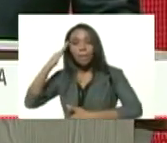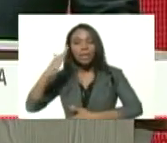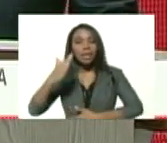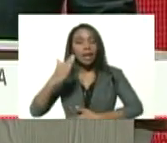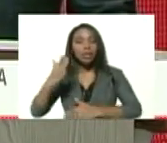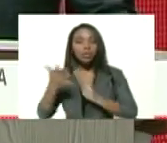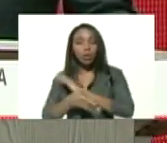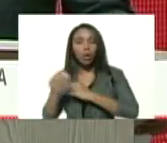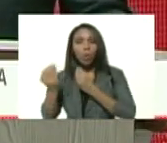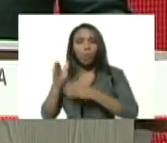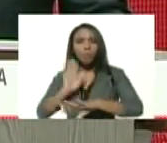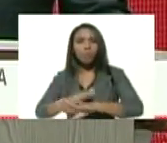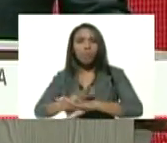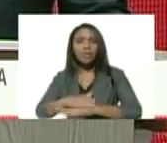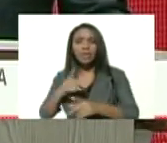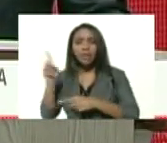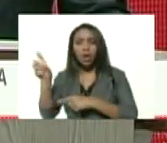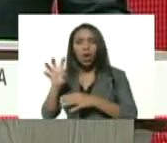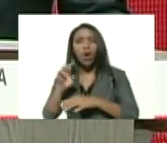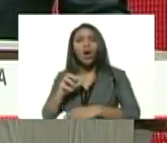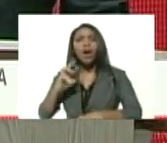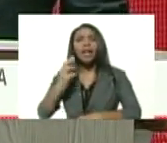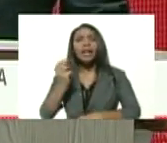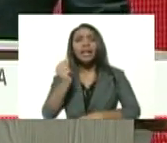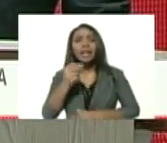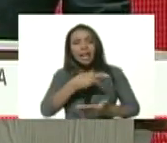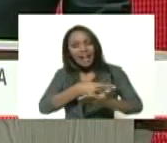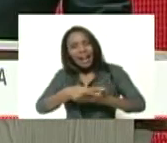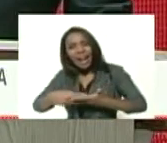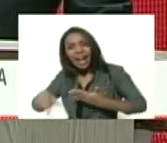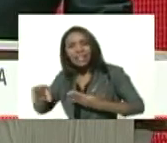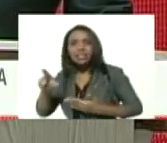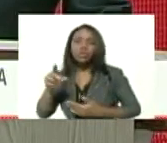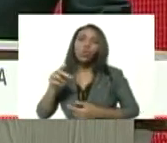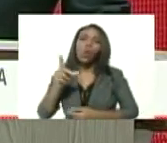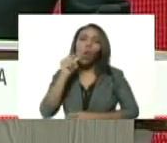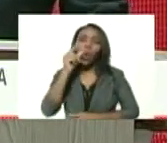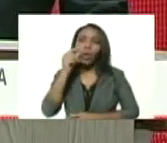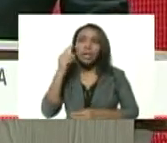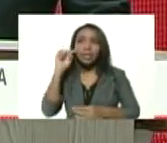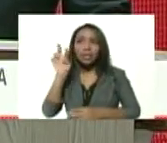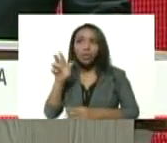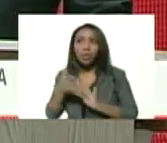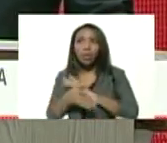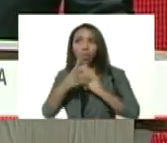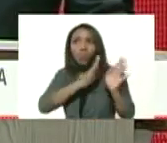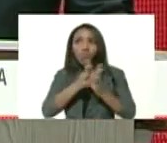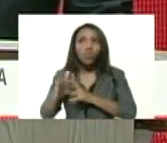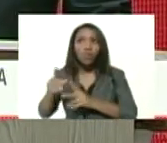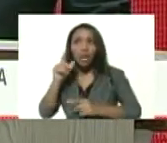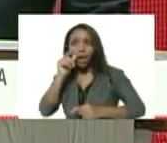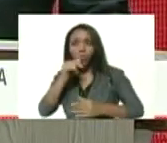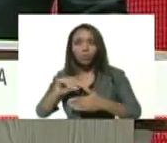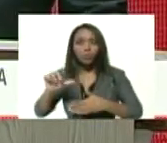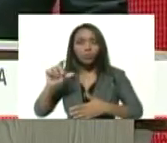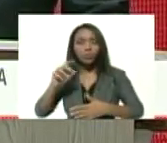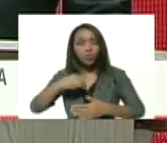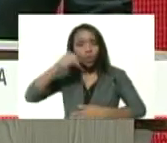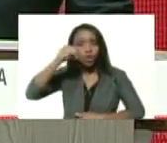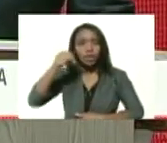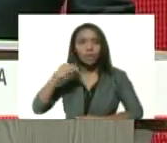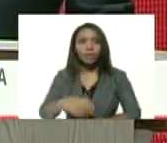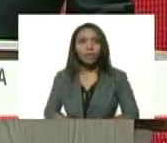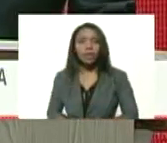como el caso de los Rastrojos, están con los clanes de narcotráfico del Atlántico Norte,